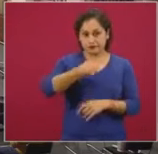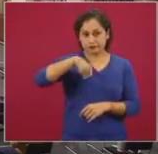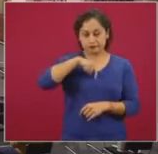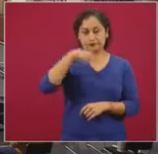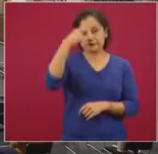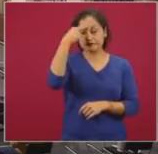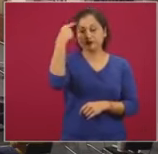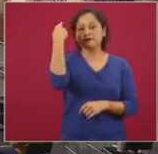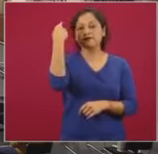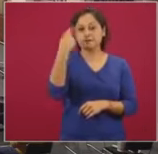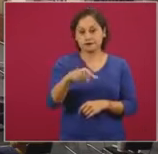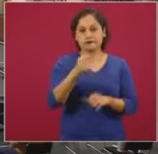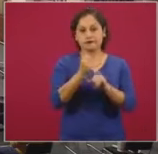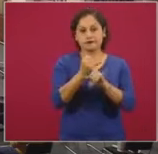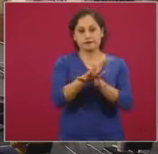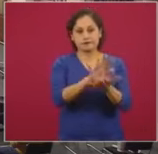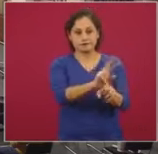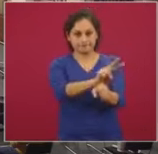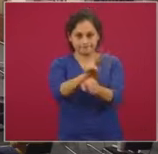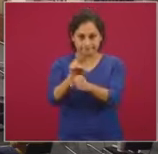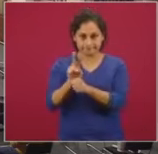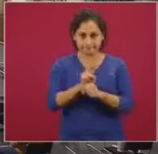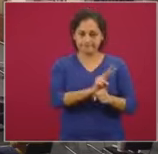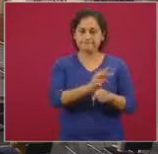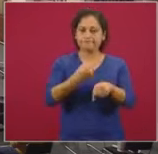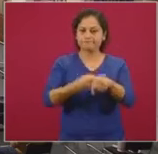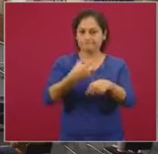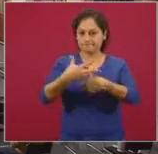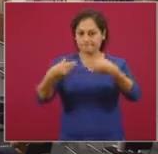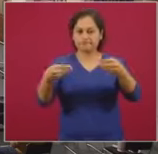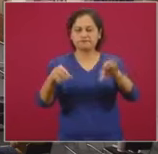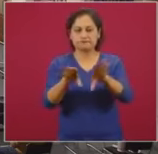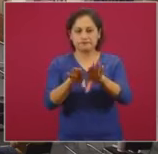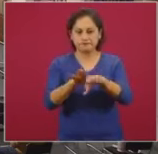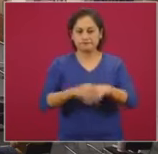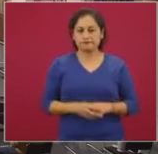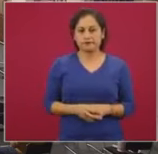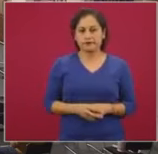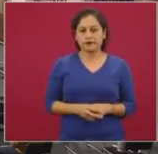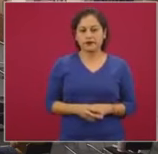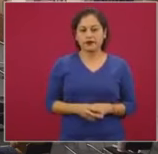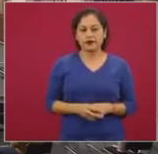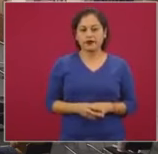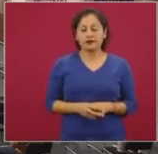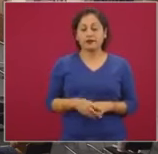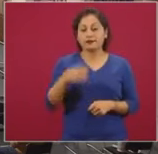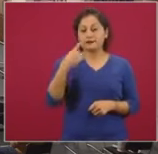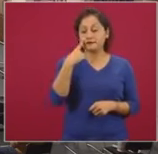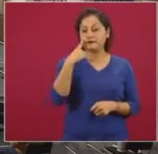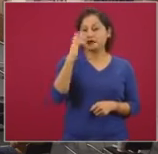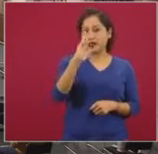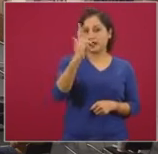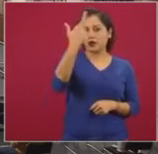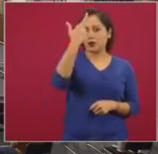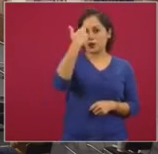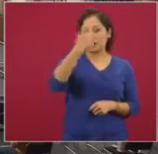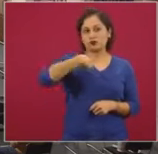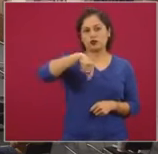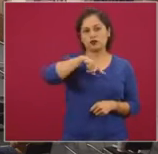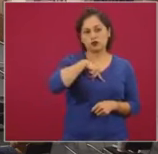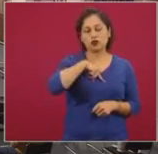todo este armamentario de vigilancia epidemiológica. Hay que recordar que el ejercicio principal de esta estimación de exceso